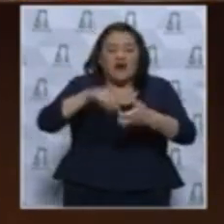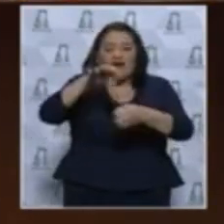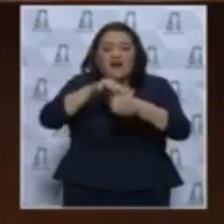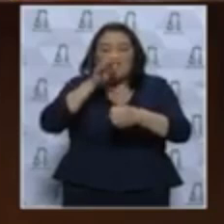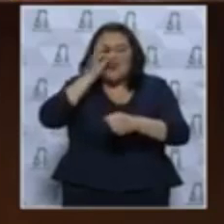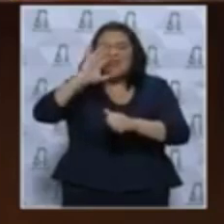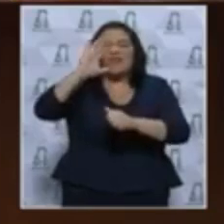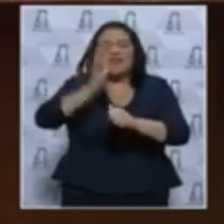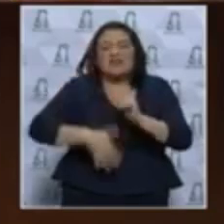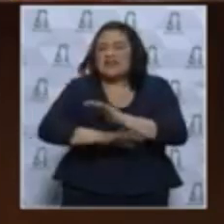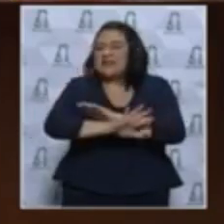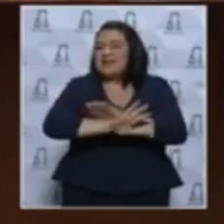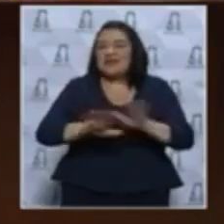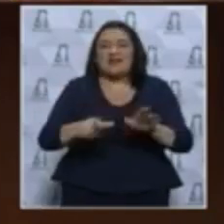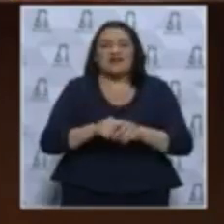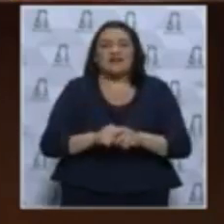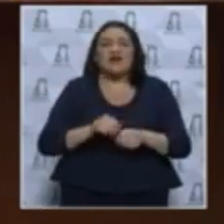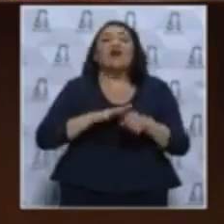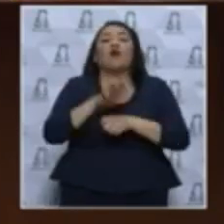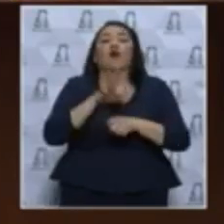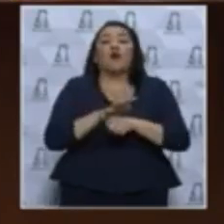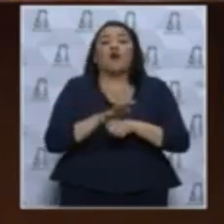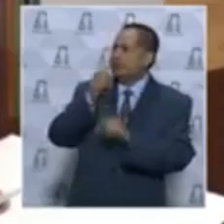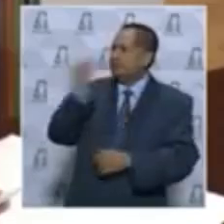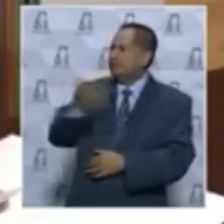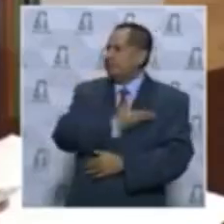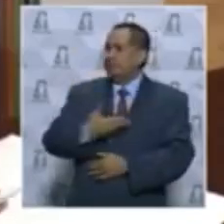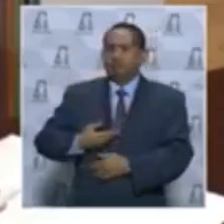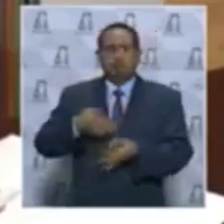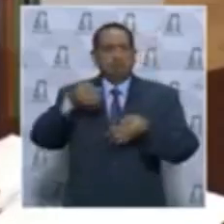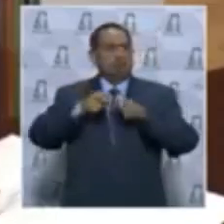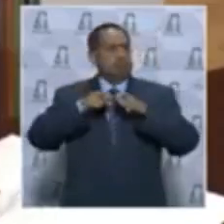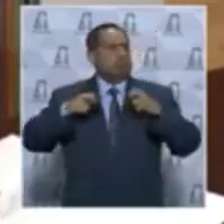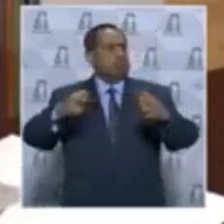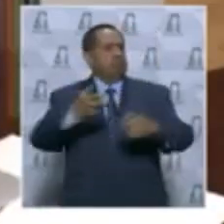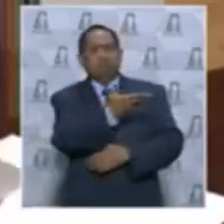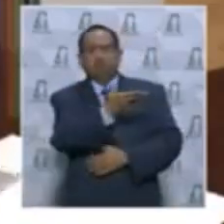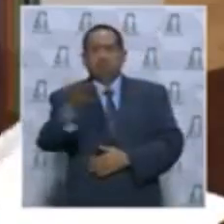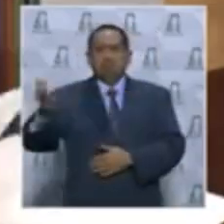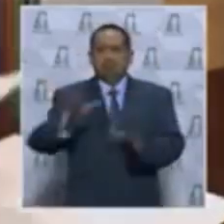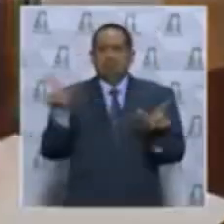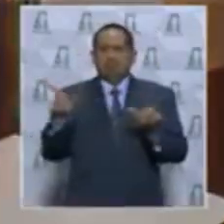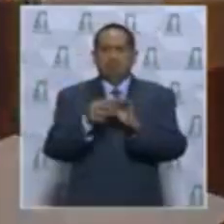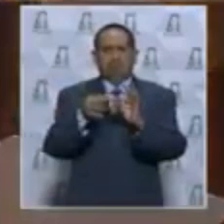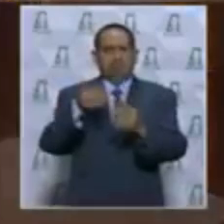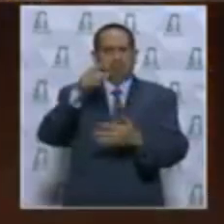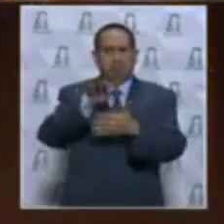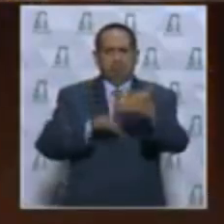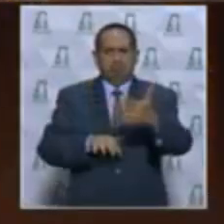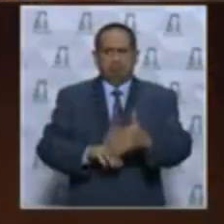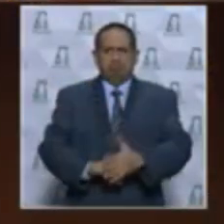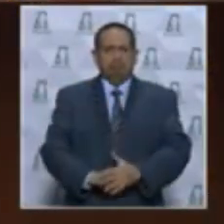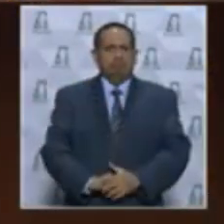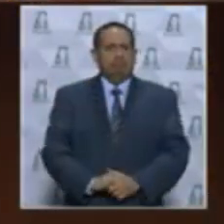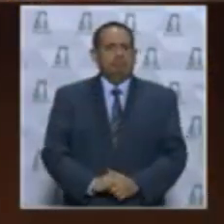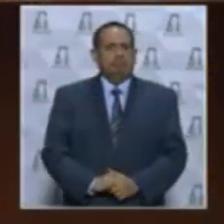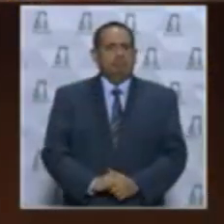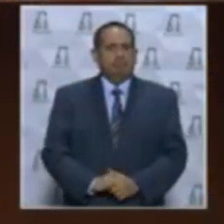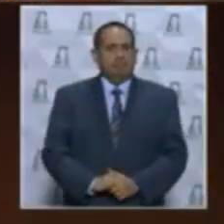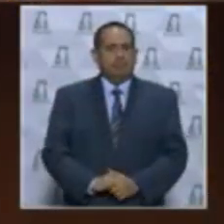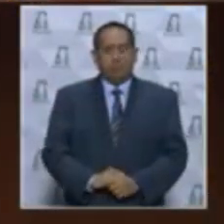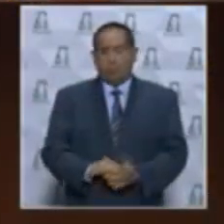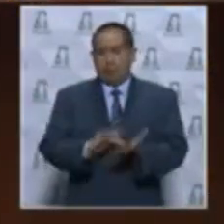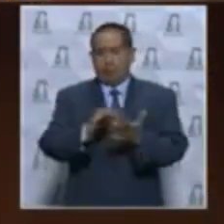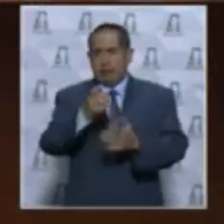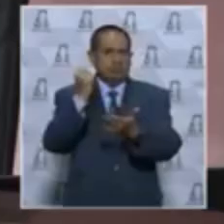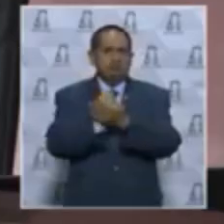informó que se calificó como válida la elección presidencial del pasado primero de julio por lo que andrés manuel lópez obrador puede ser declarado presidente electo